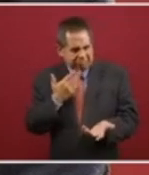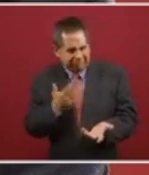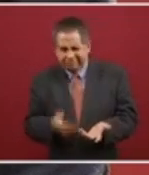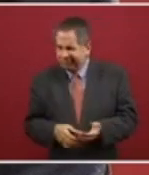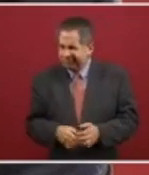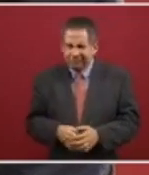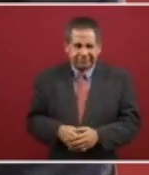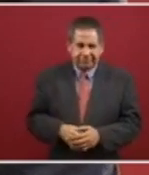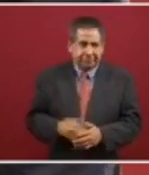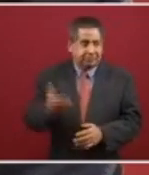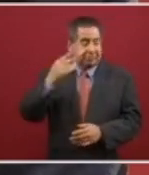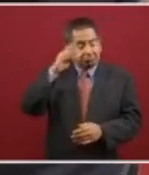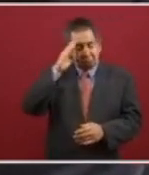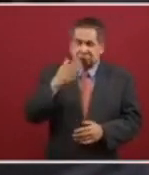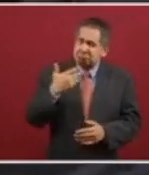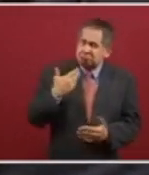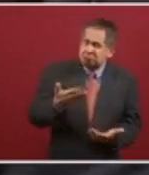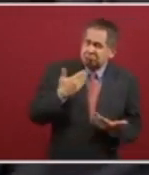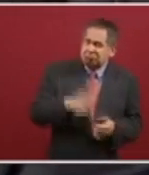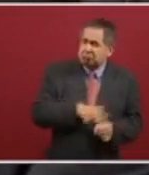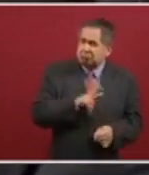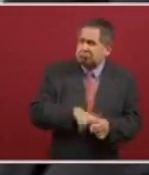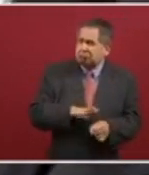Se pensaba que era